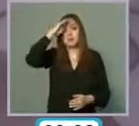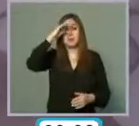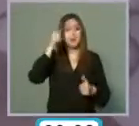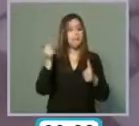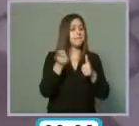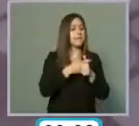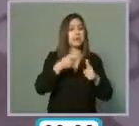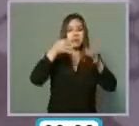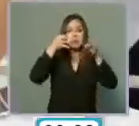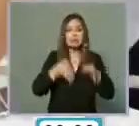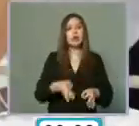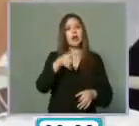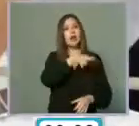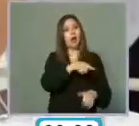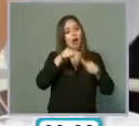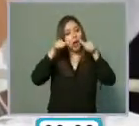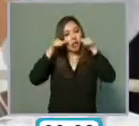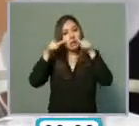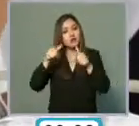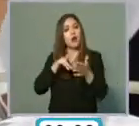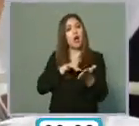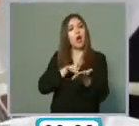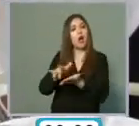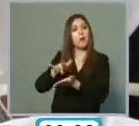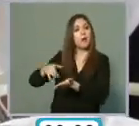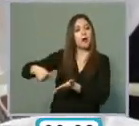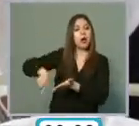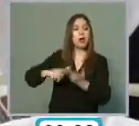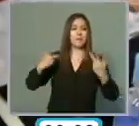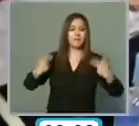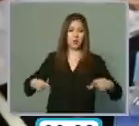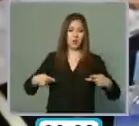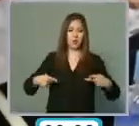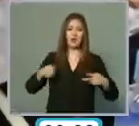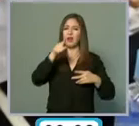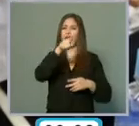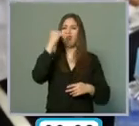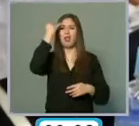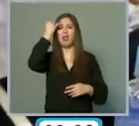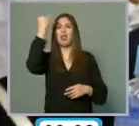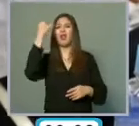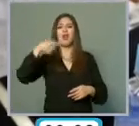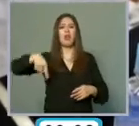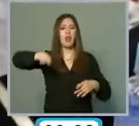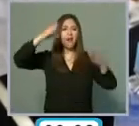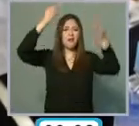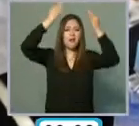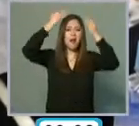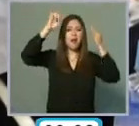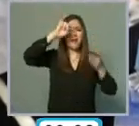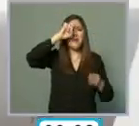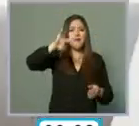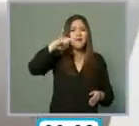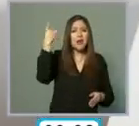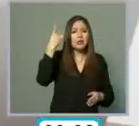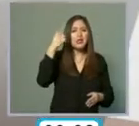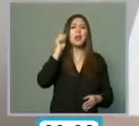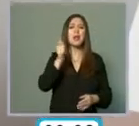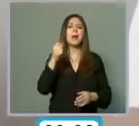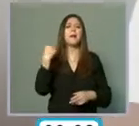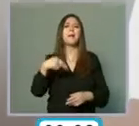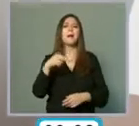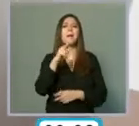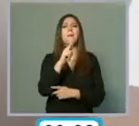demás, porque si no, enfermería no es fácil y si no lo hace uno por esta inclinación, antiguamente se llamaba vocación,